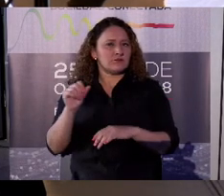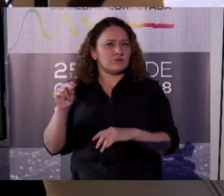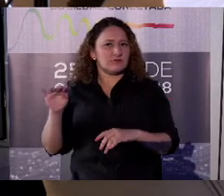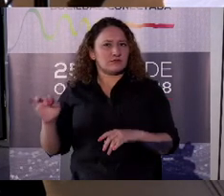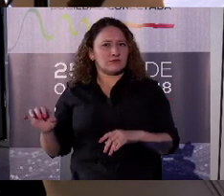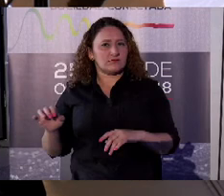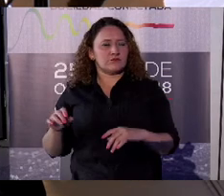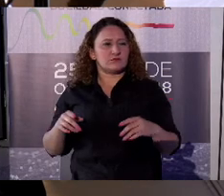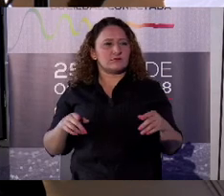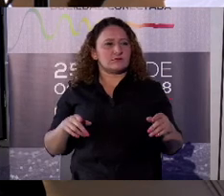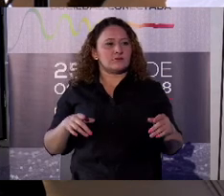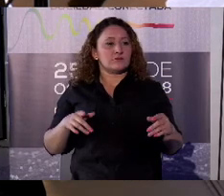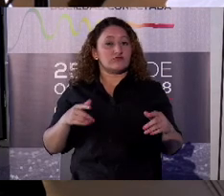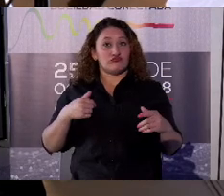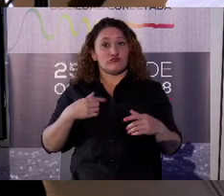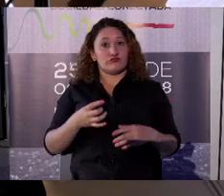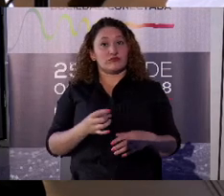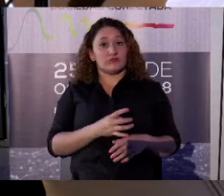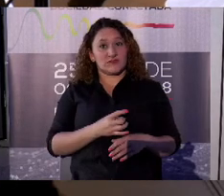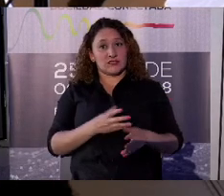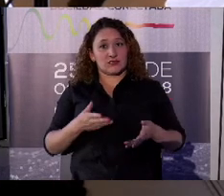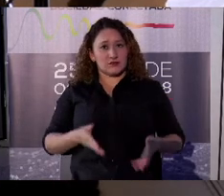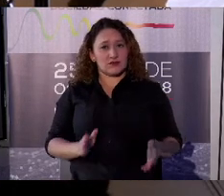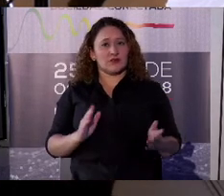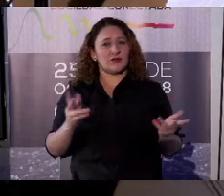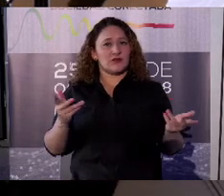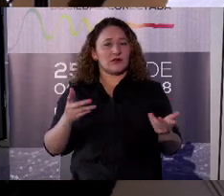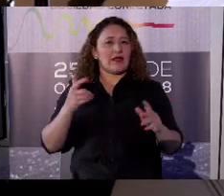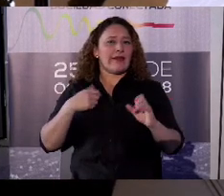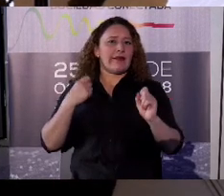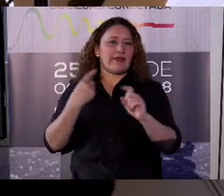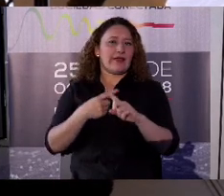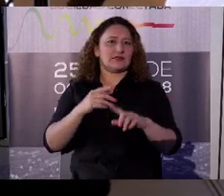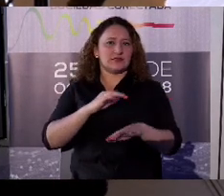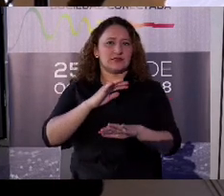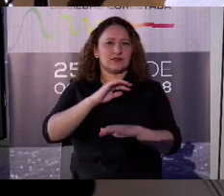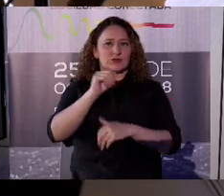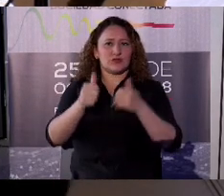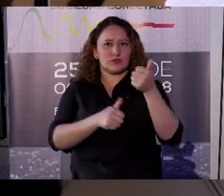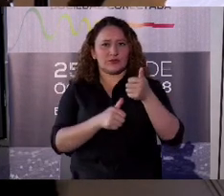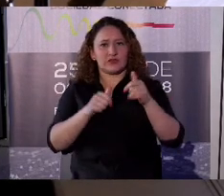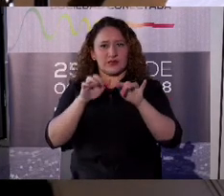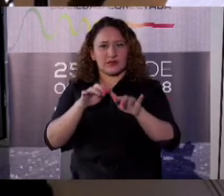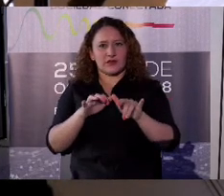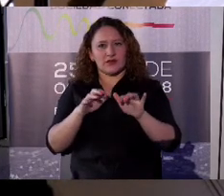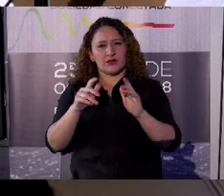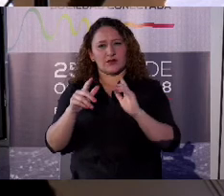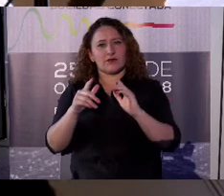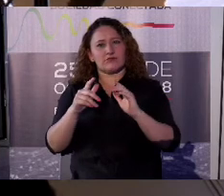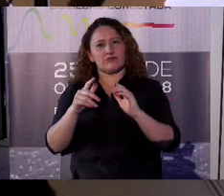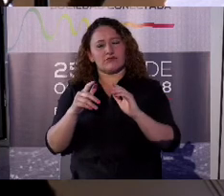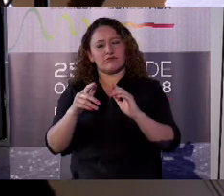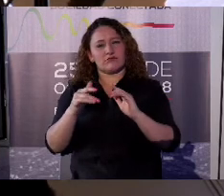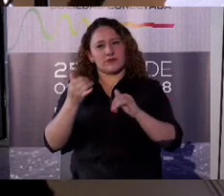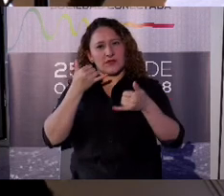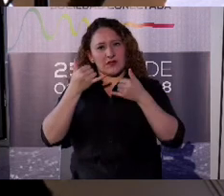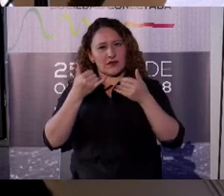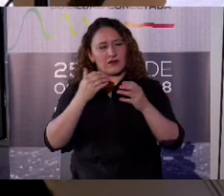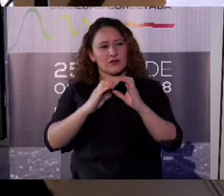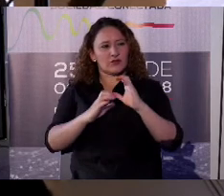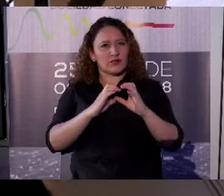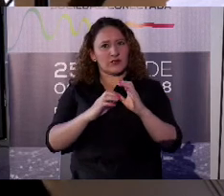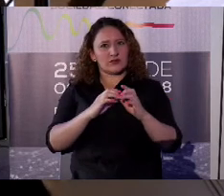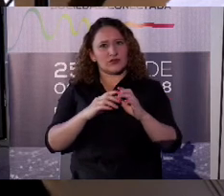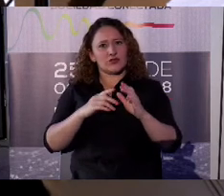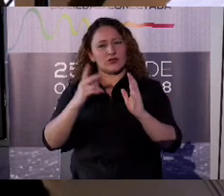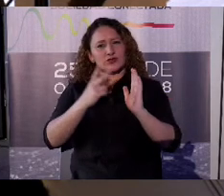ANE. Yo soy chileno, soy ex subsecretario, ex viceministro de Telecomunicaciones en el gobierno de la presidenta Bachelet del